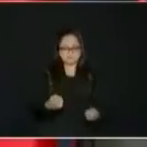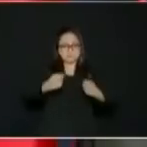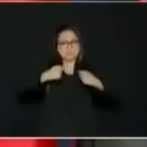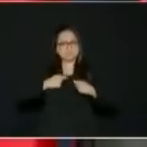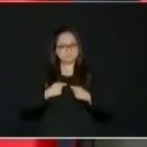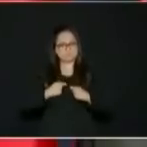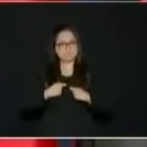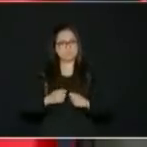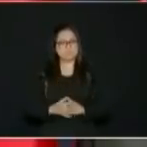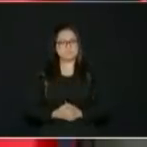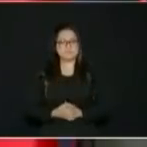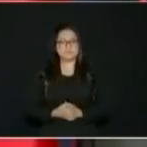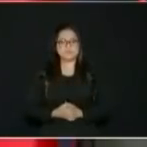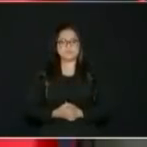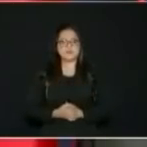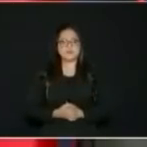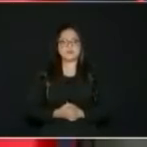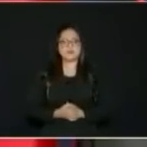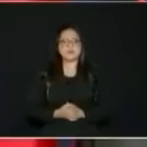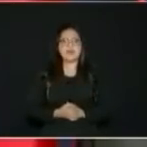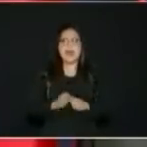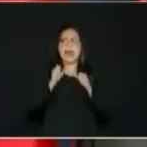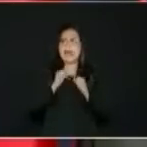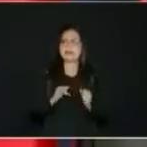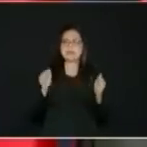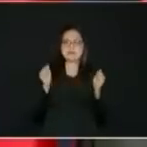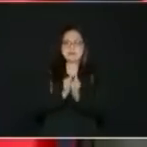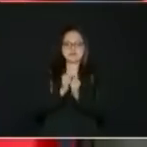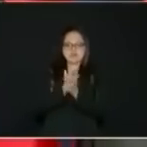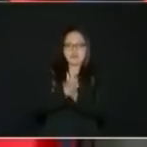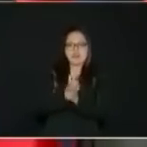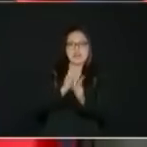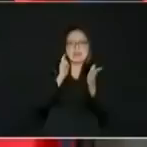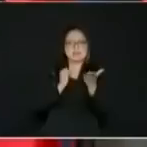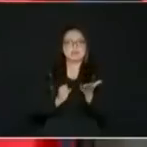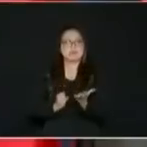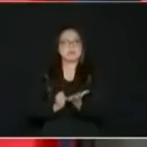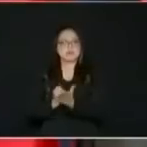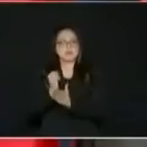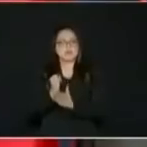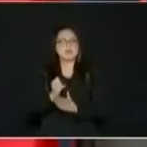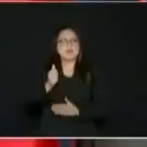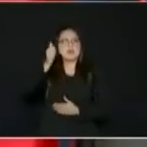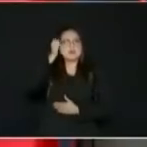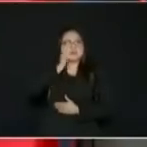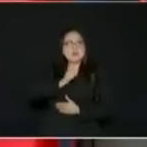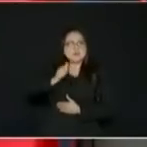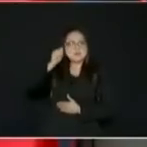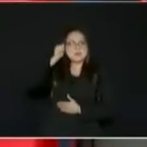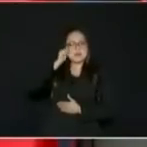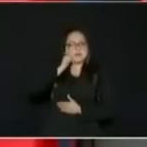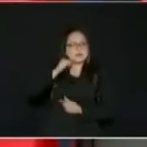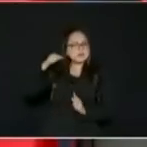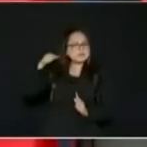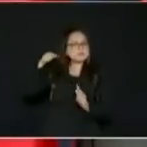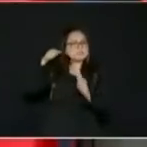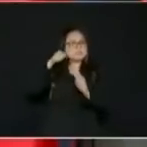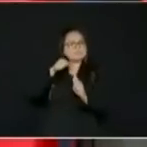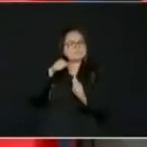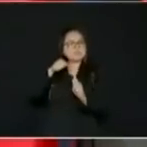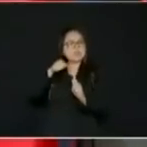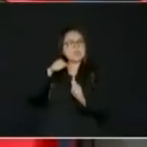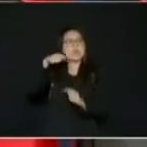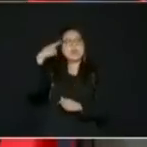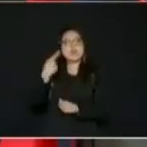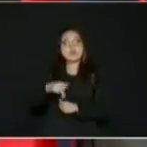conferido de manera democrática, mirando en todo por el